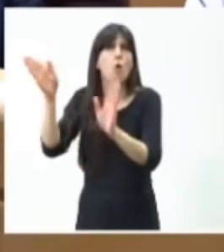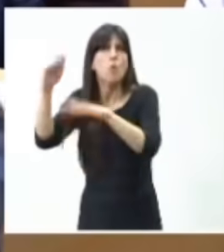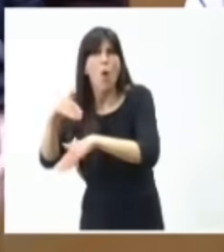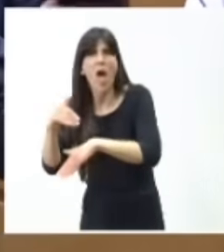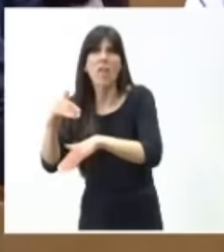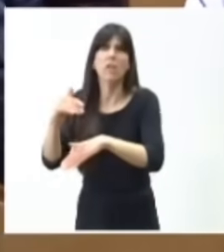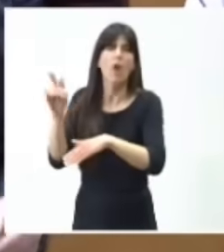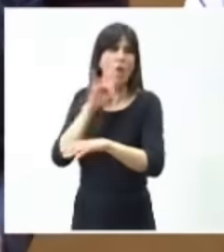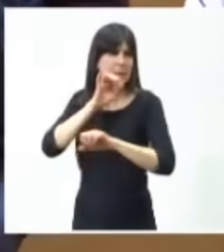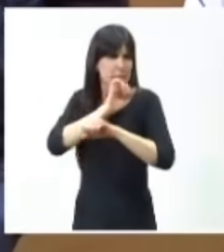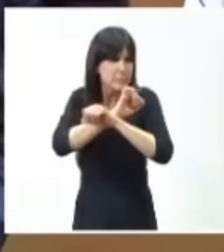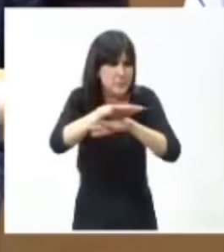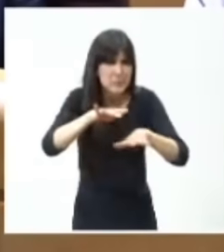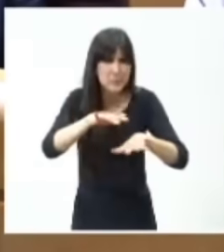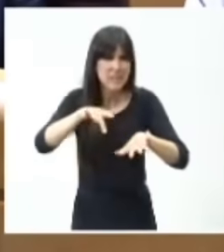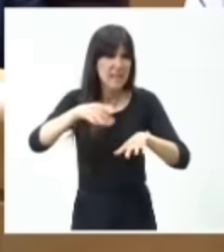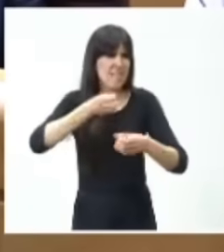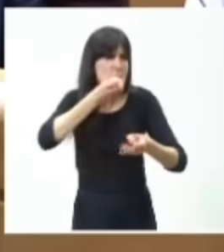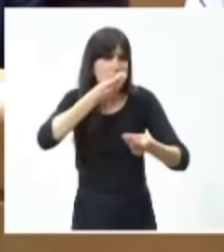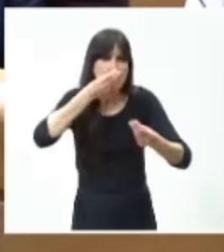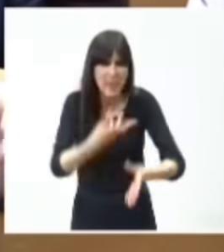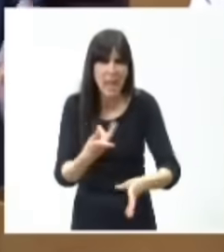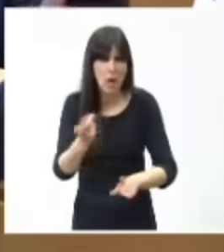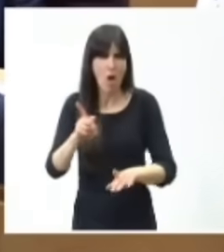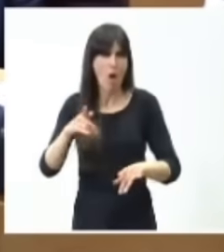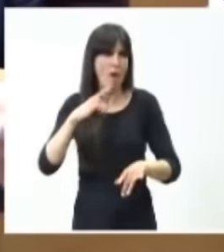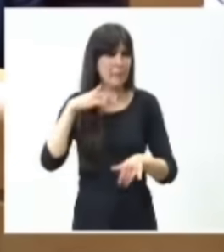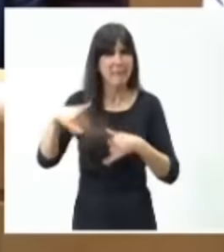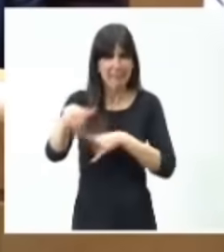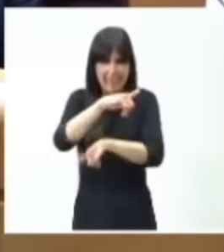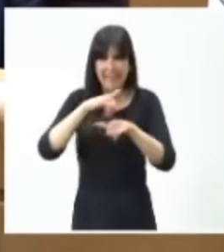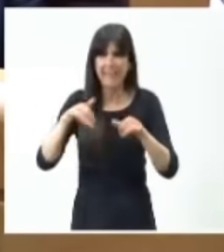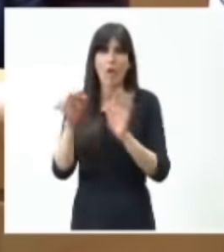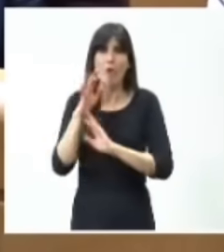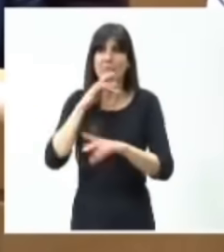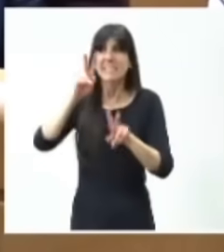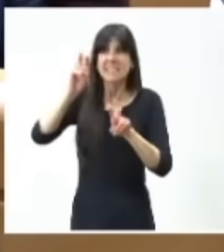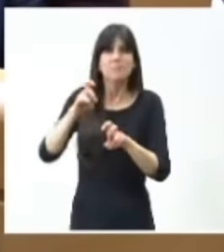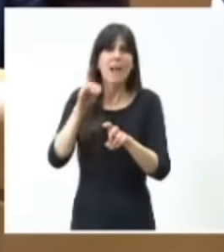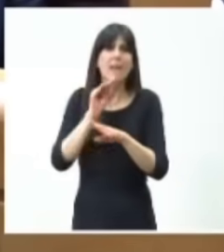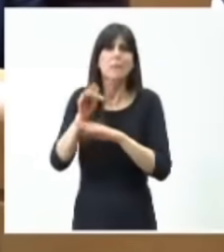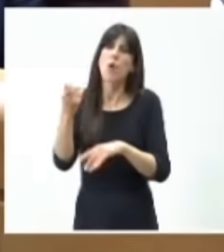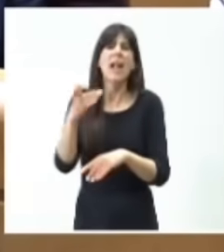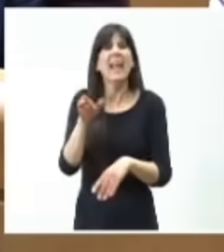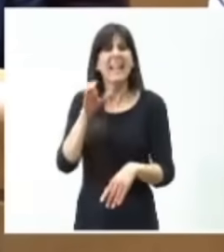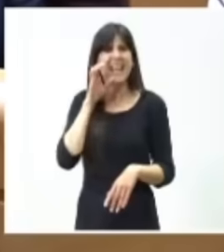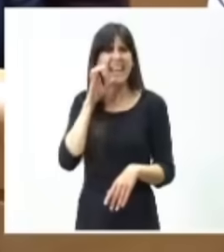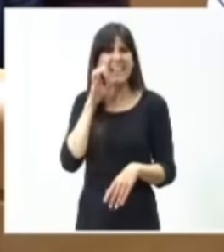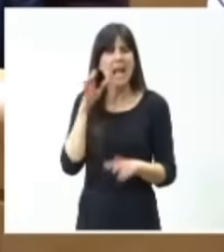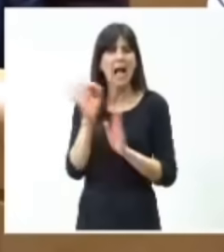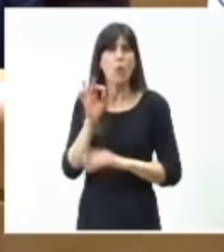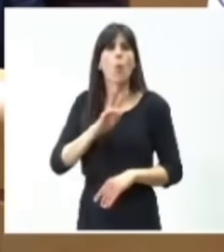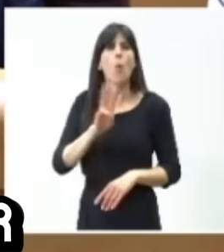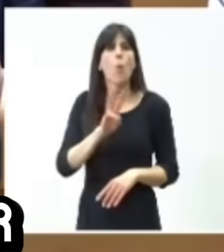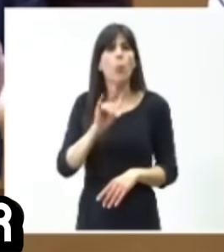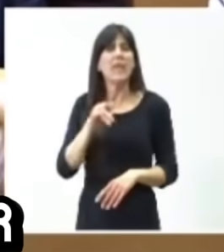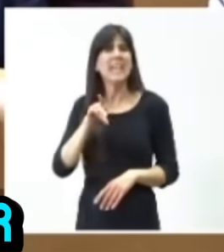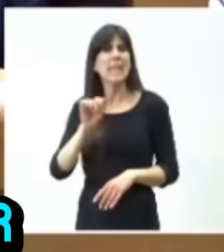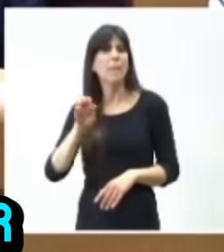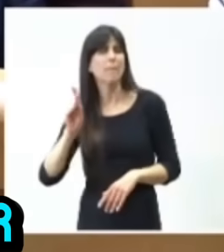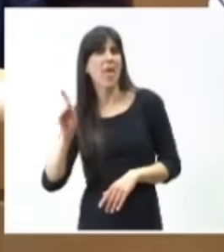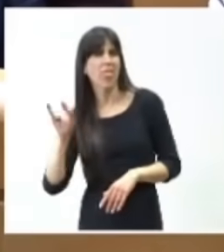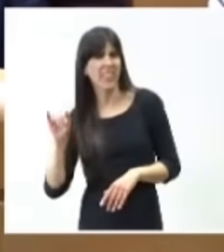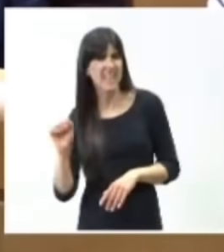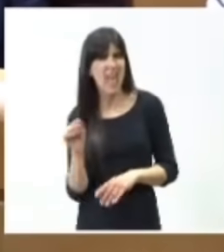maestros, ni una reprimenda a los pseudomedios que ustedes mismos financian. Era una crítica a la Wikipedia, a la que acusaban